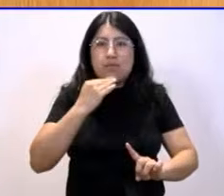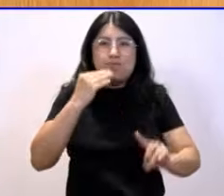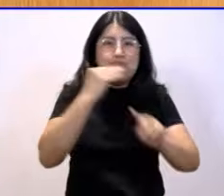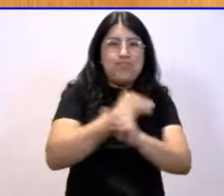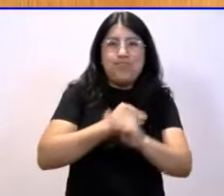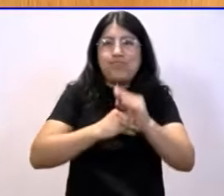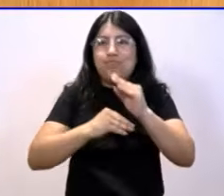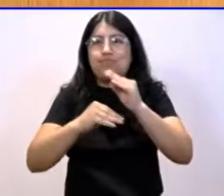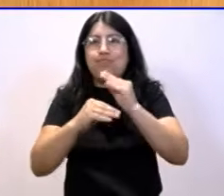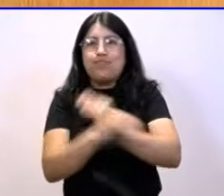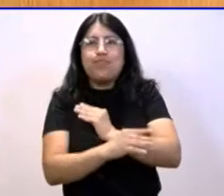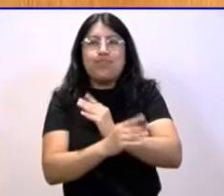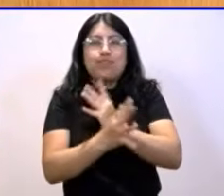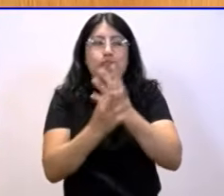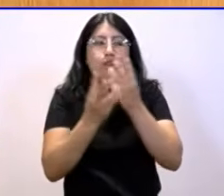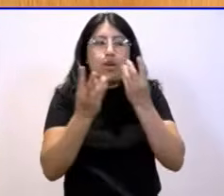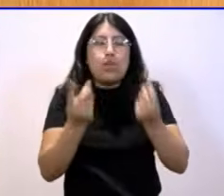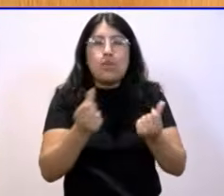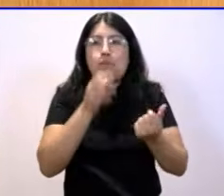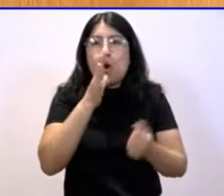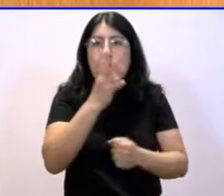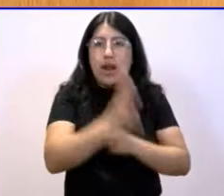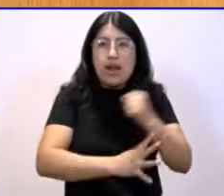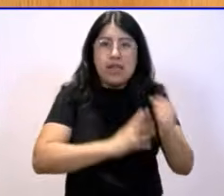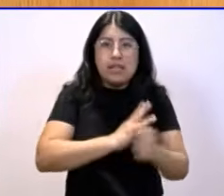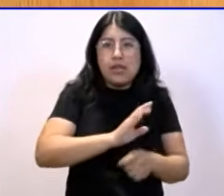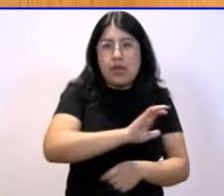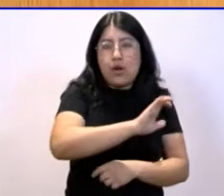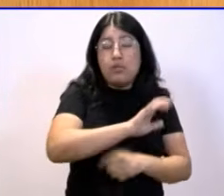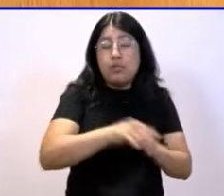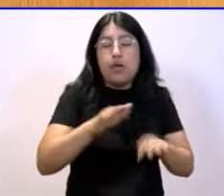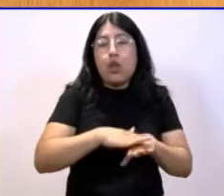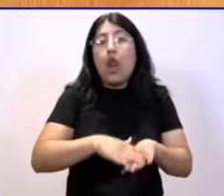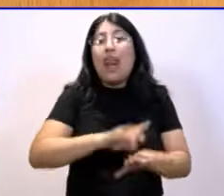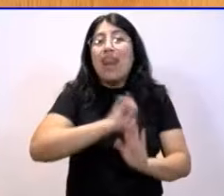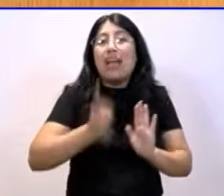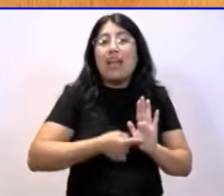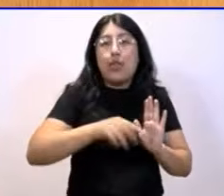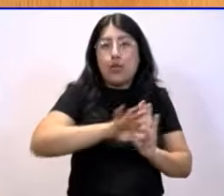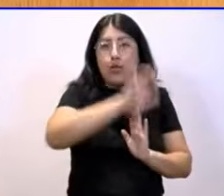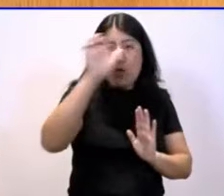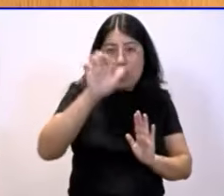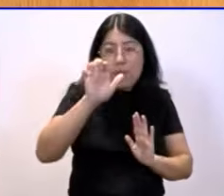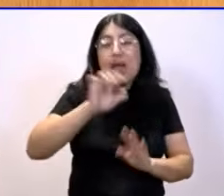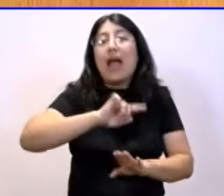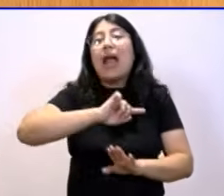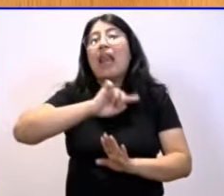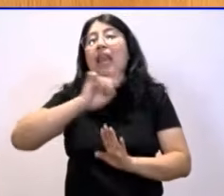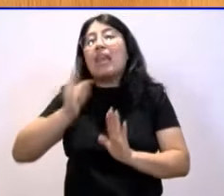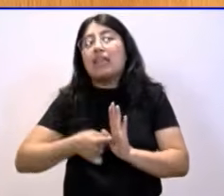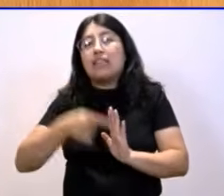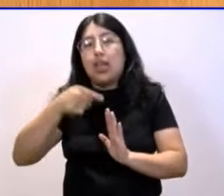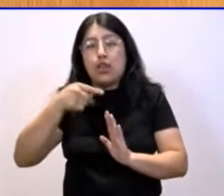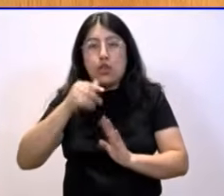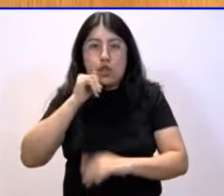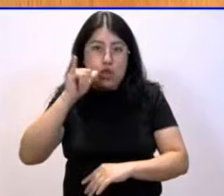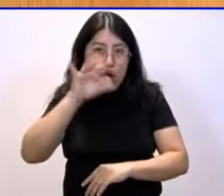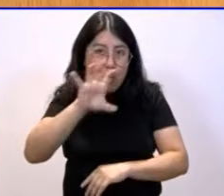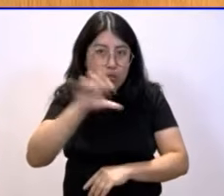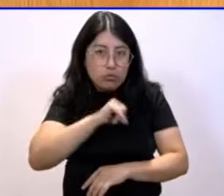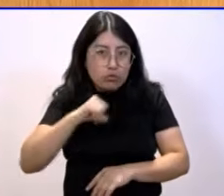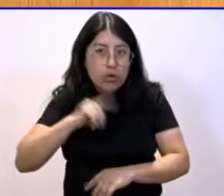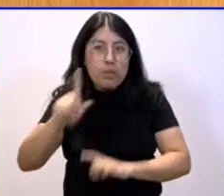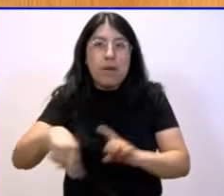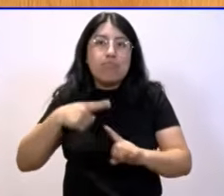existe pues entre la legislación europea y la legislación española y la propia Constitución española. Esto es así y esto lo reconoce el propio Tribunal